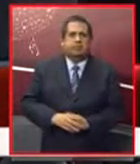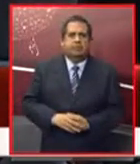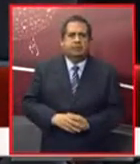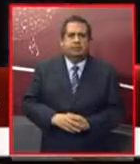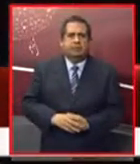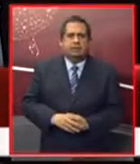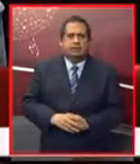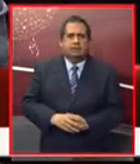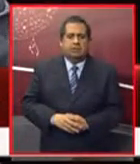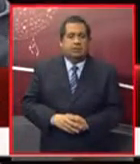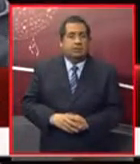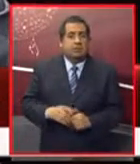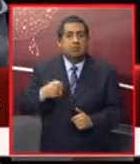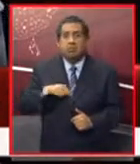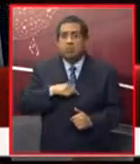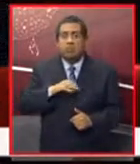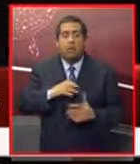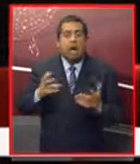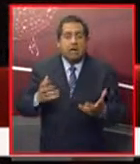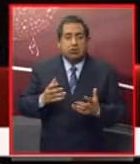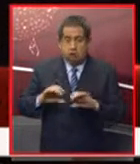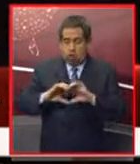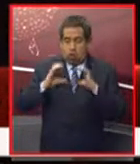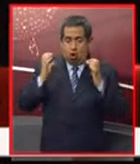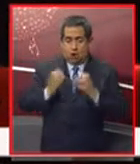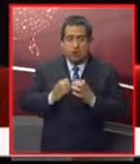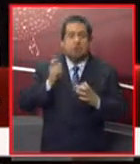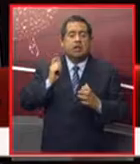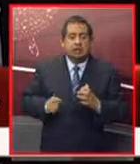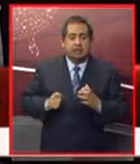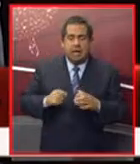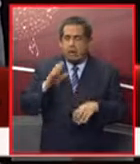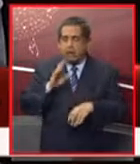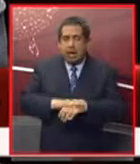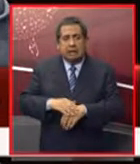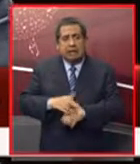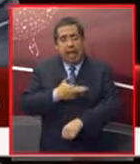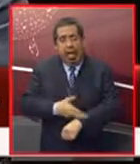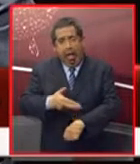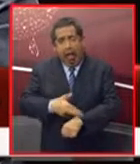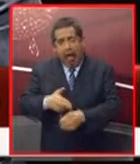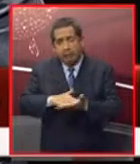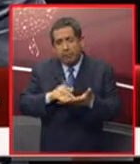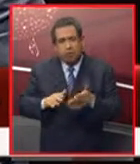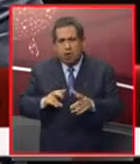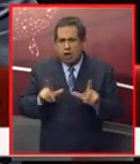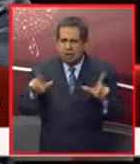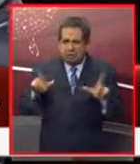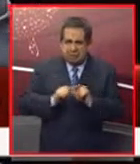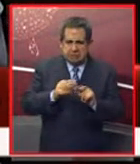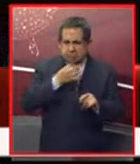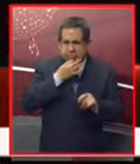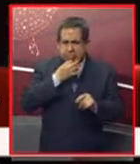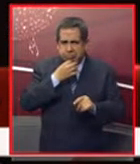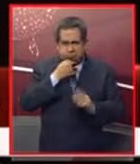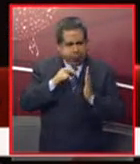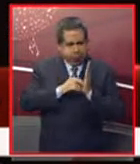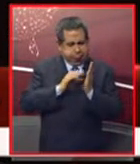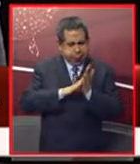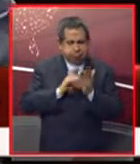Que lo menos que podemos hacer como Congreso es simplificar y modernizar el marco legal que